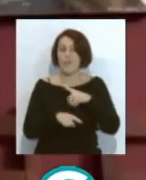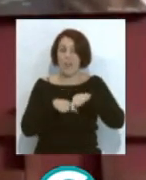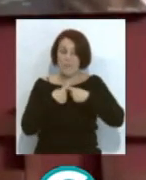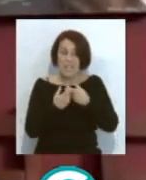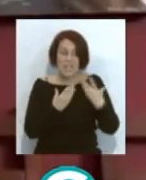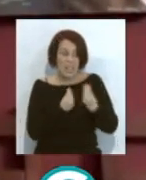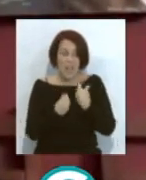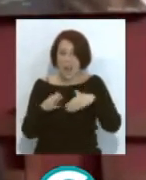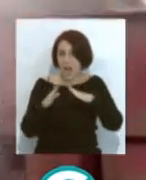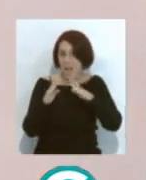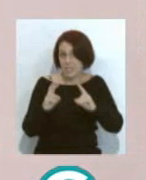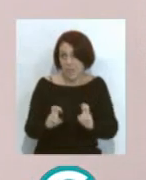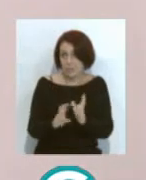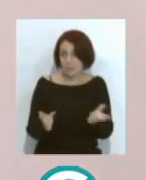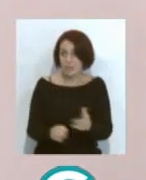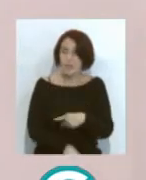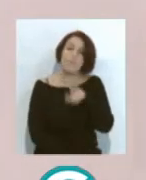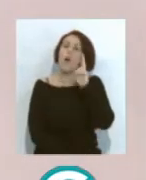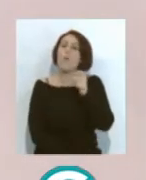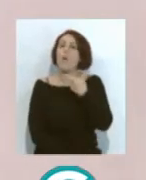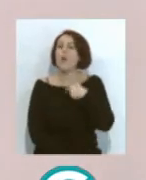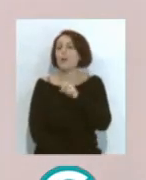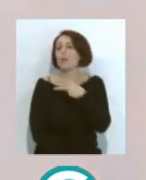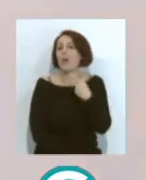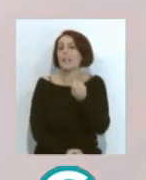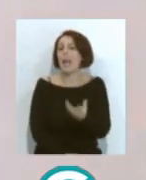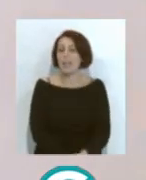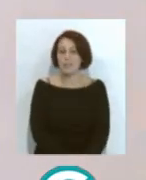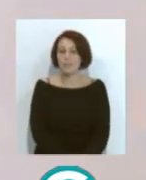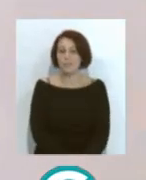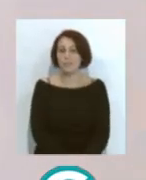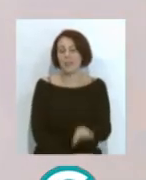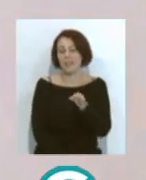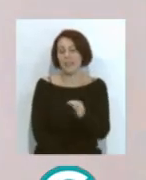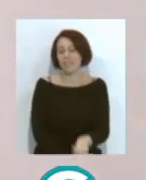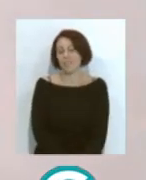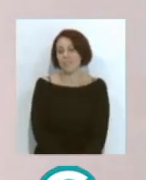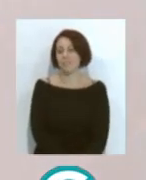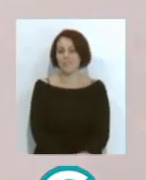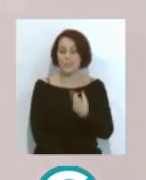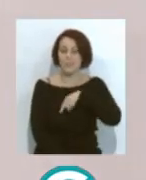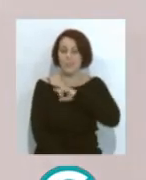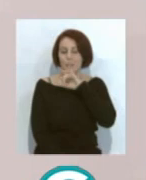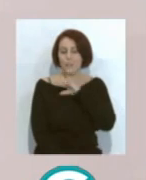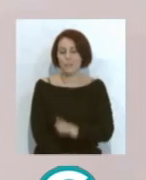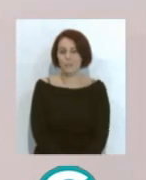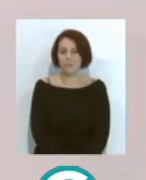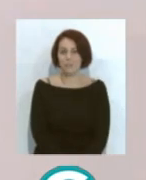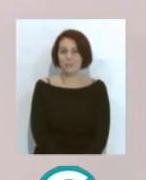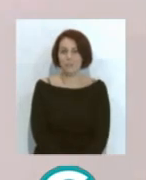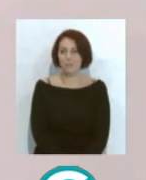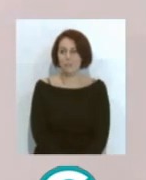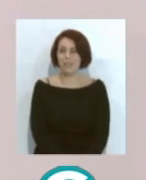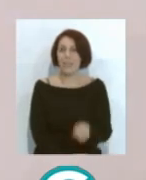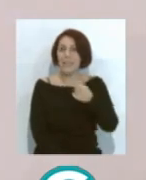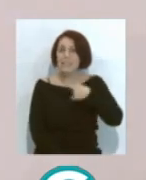y en casa y viendo un poquito el resultado. La verdad que estamos muy contentos. En ese rizar